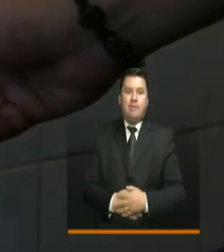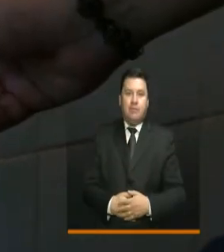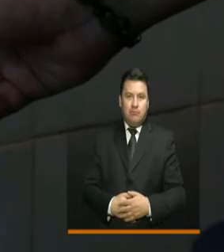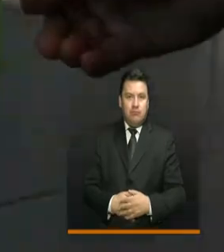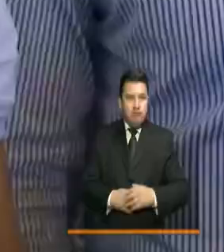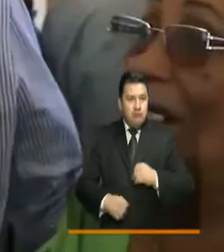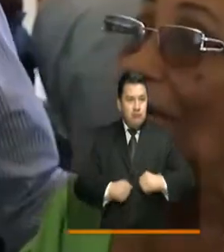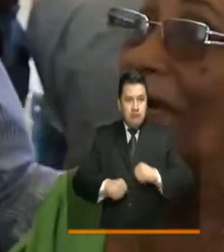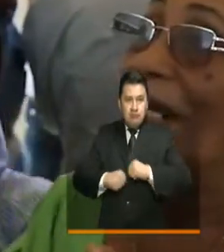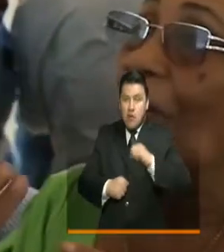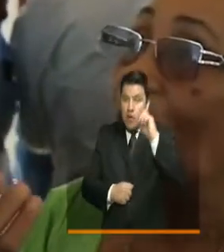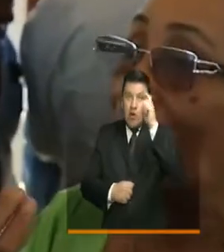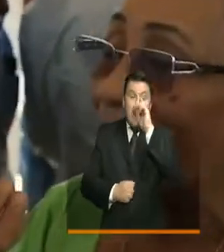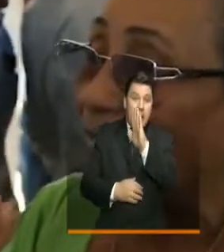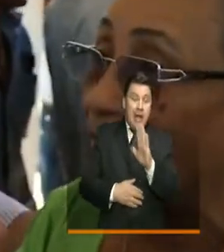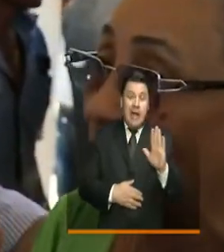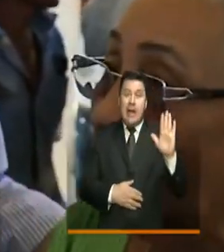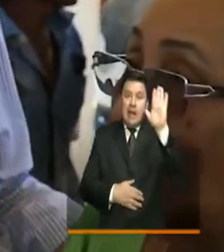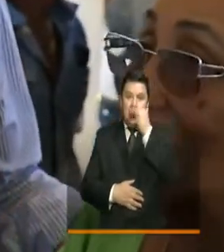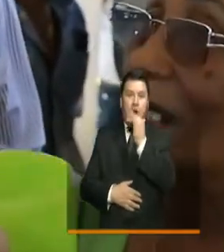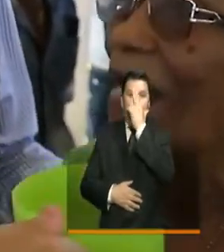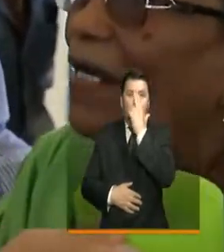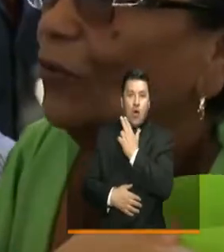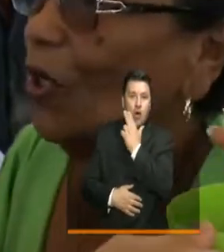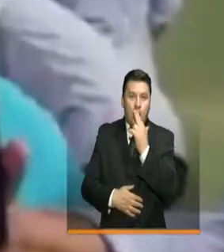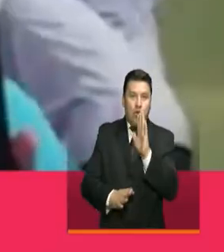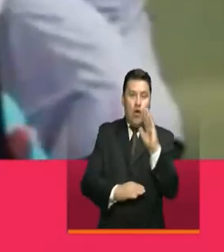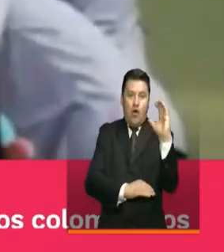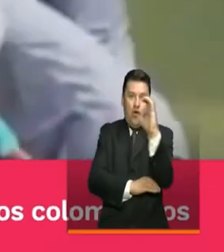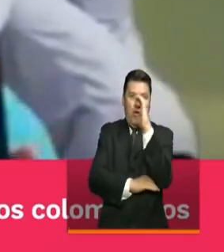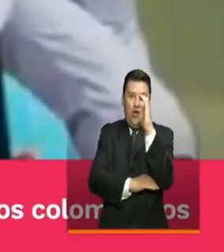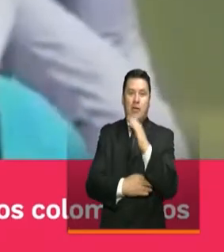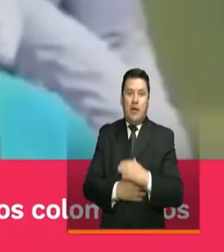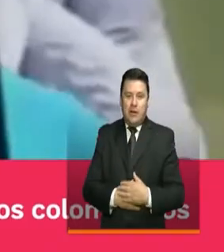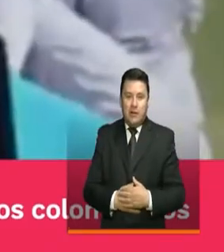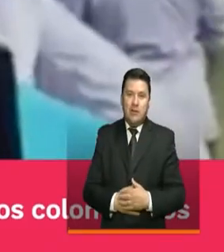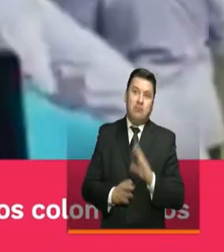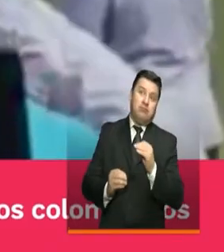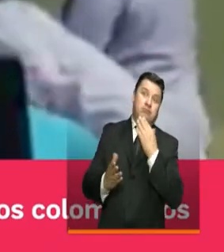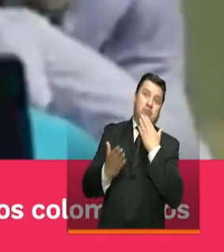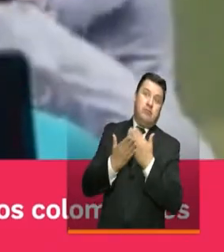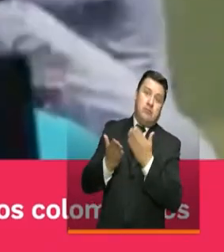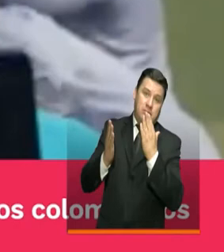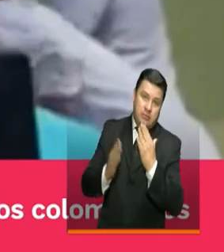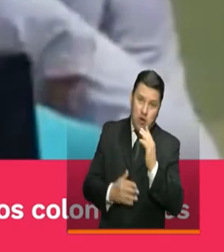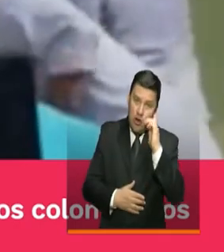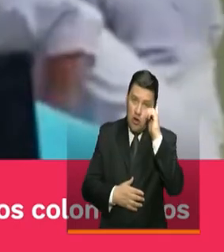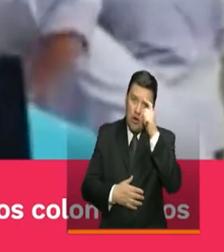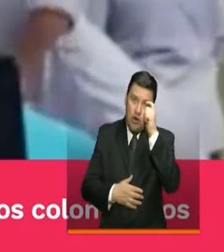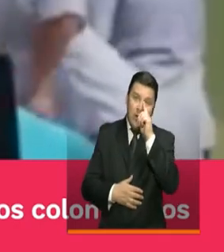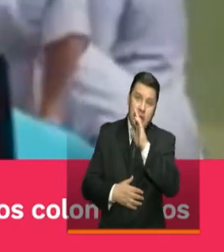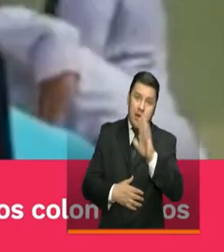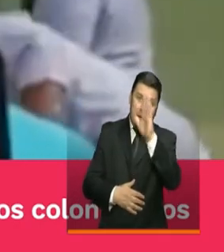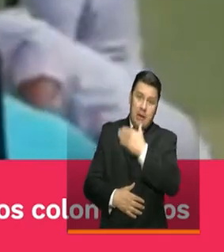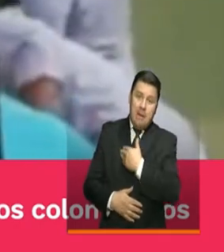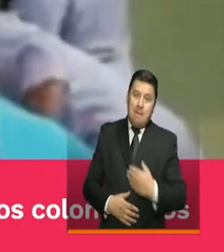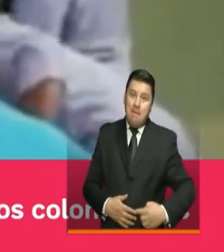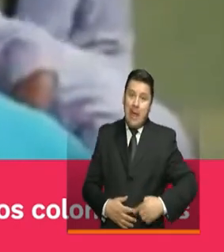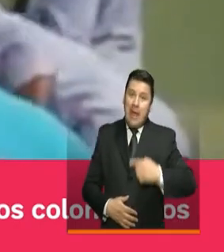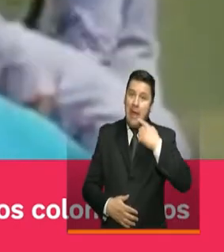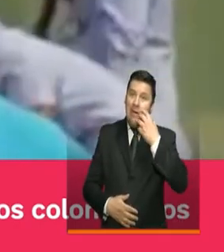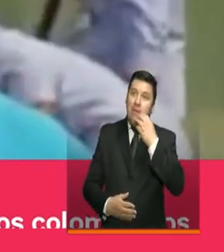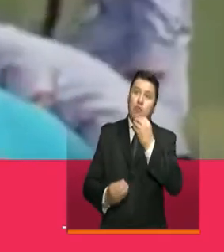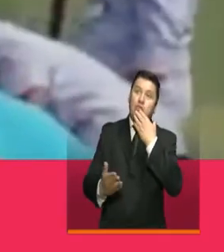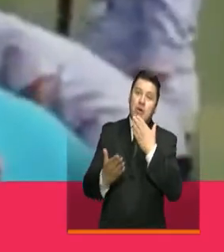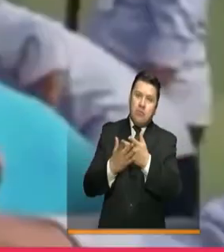estas acciones, el gobierno nacional le cumplió a los colombianos. Bueno, le doy muchas gracias al gobierno nacional, al presidente Duque, por